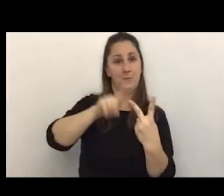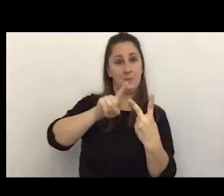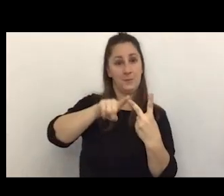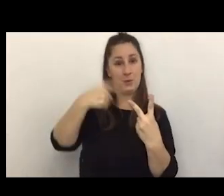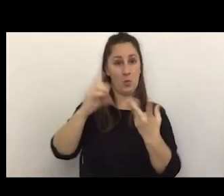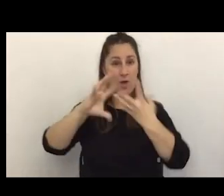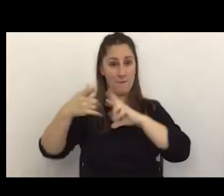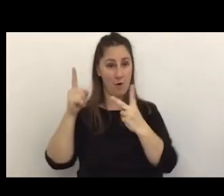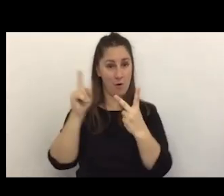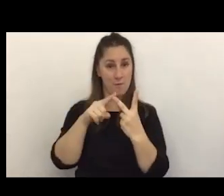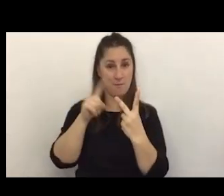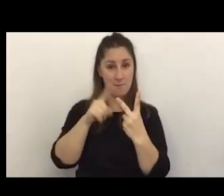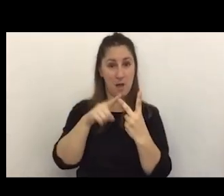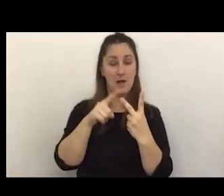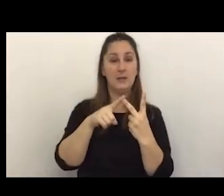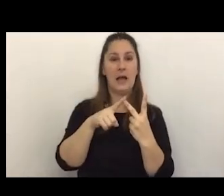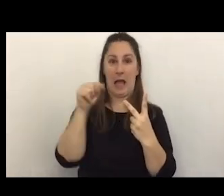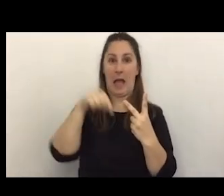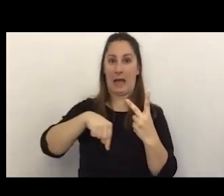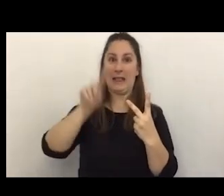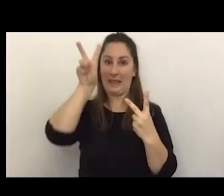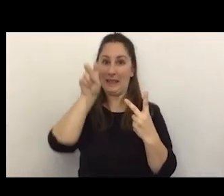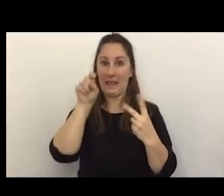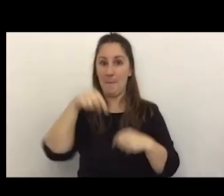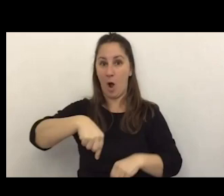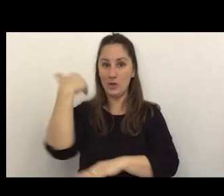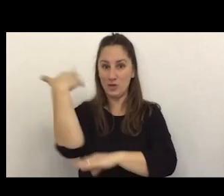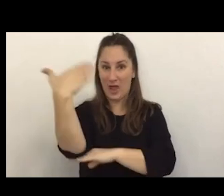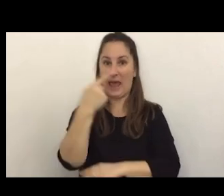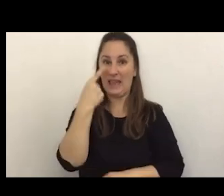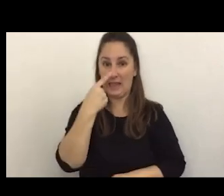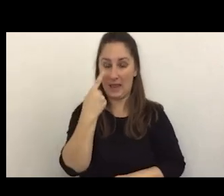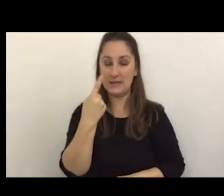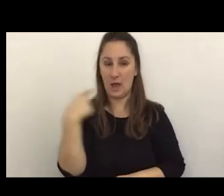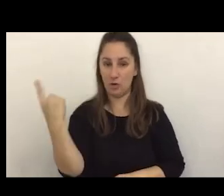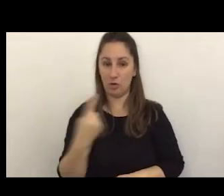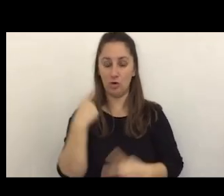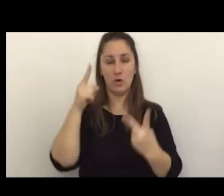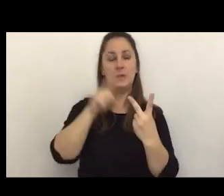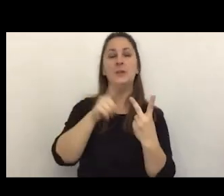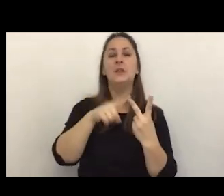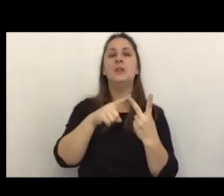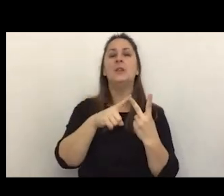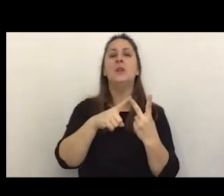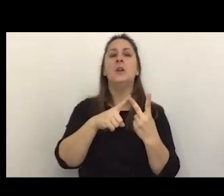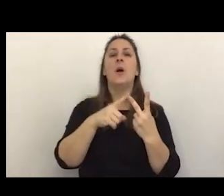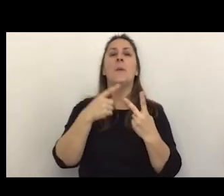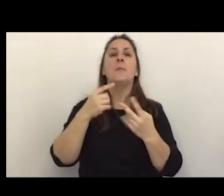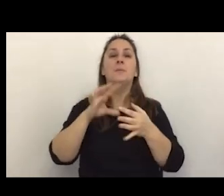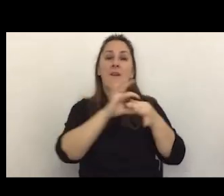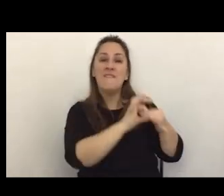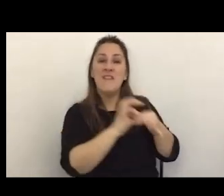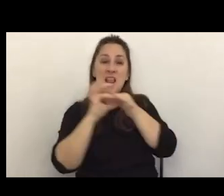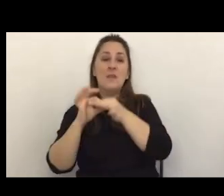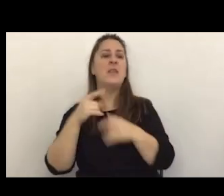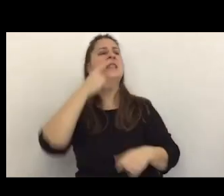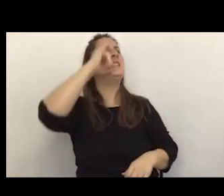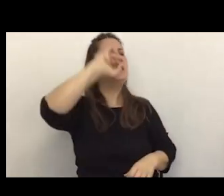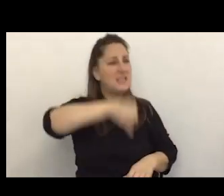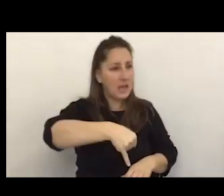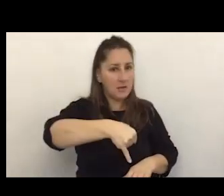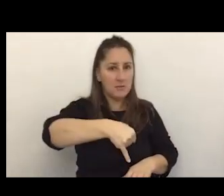consentimiento, que nos importa más aquí en el día de hoy, que es la consecuencia filiatoria de dar ese consentimiento.